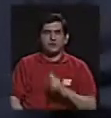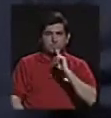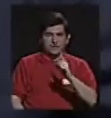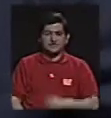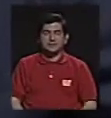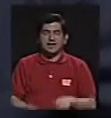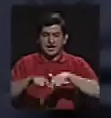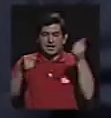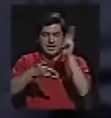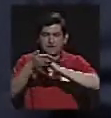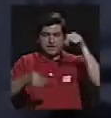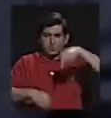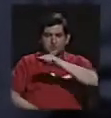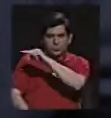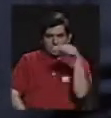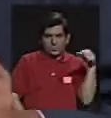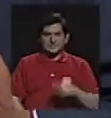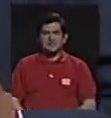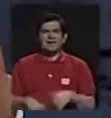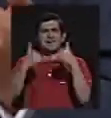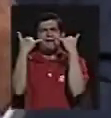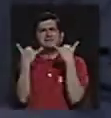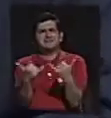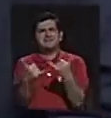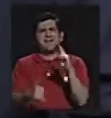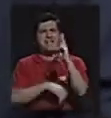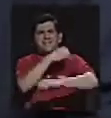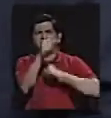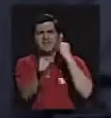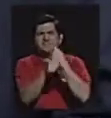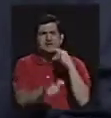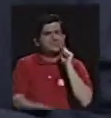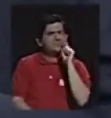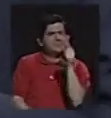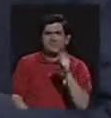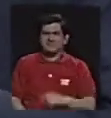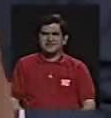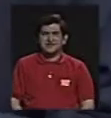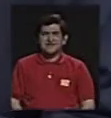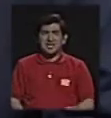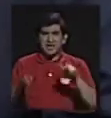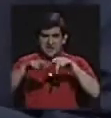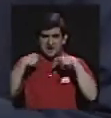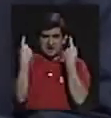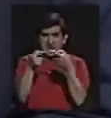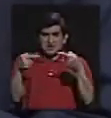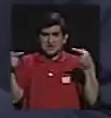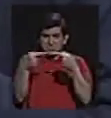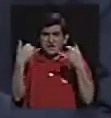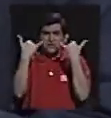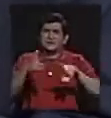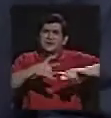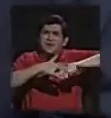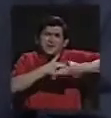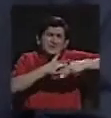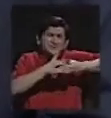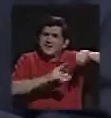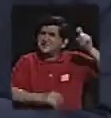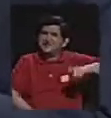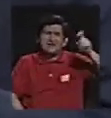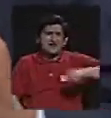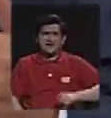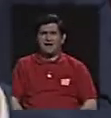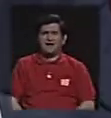de esta semana que desde hace ya 2 años, dice él, los partidos de oposición debieron haber comenzado